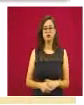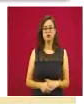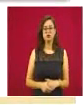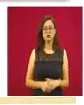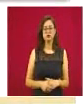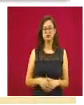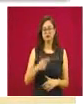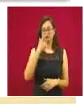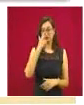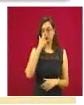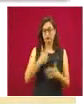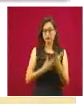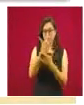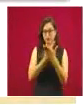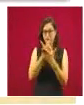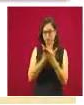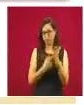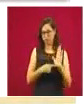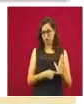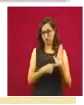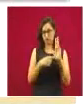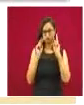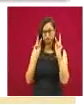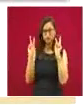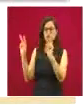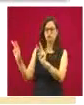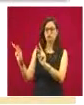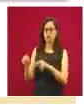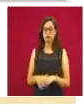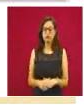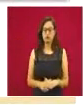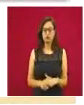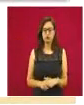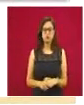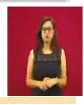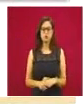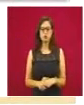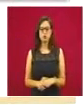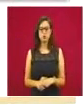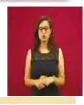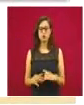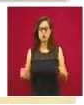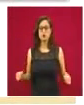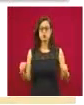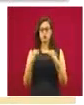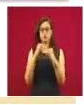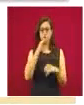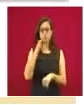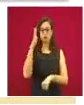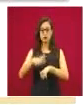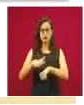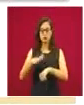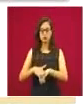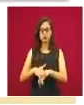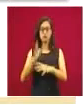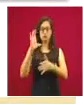cuenta aparece así. Se mostrará la información de tu dependencia que le haya reportado el instituto hasta el momento. Es